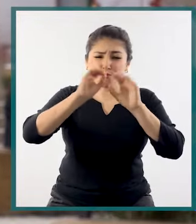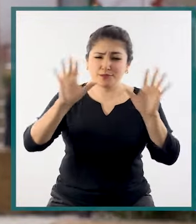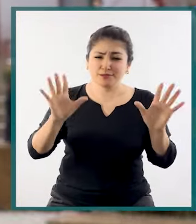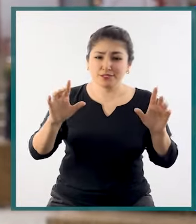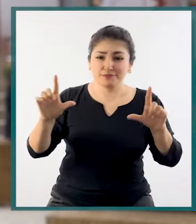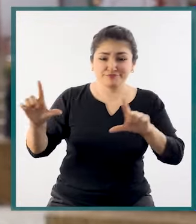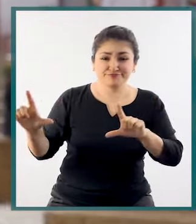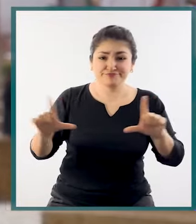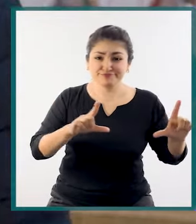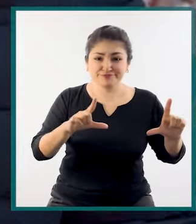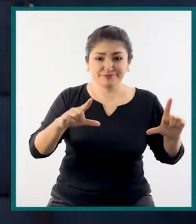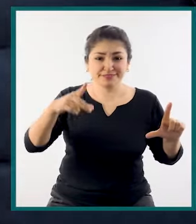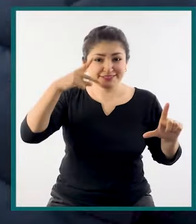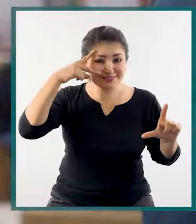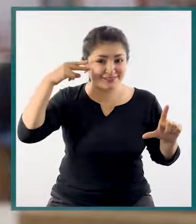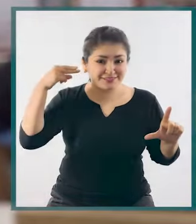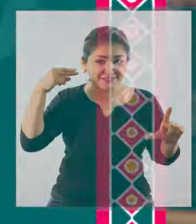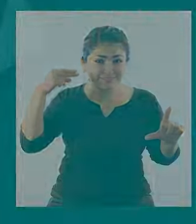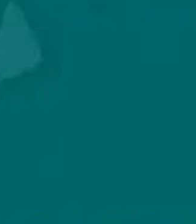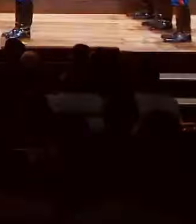las trae David Gaviria.